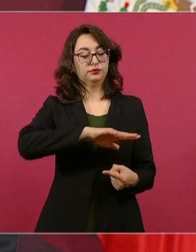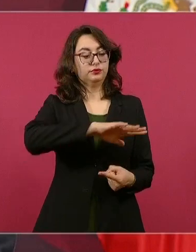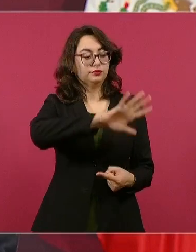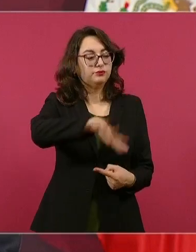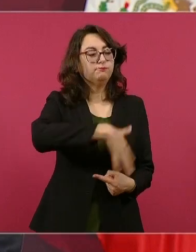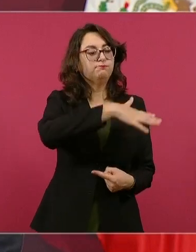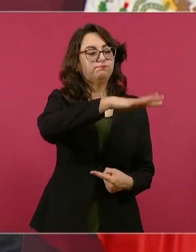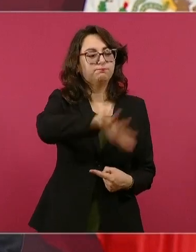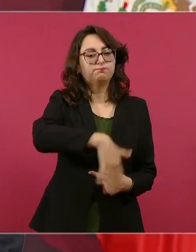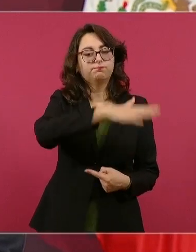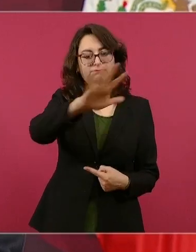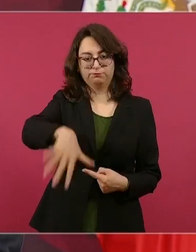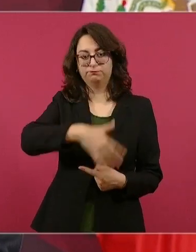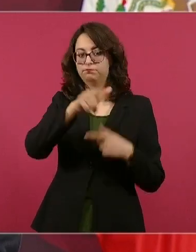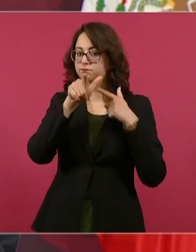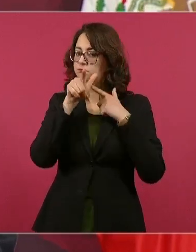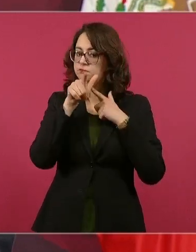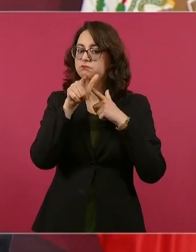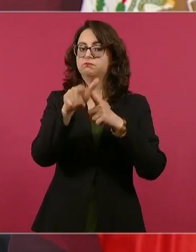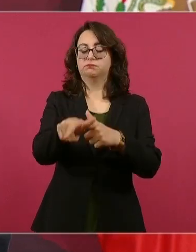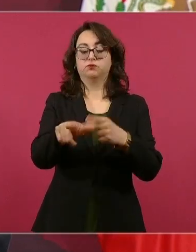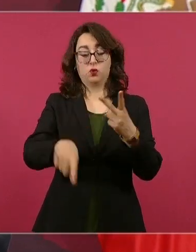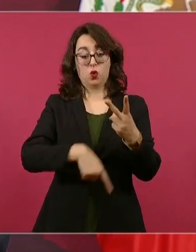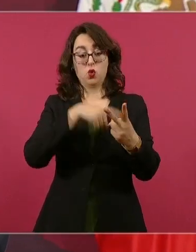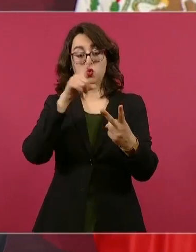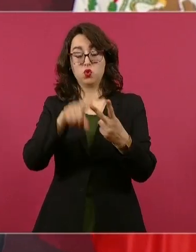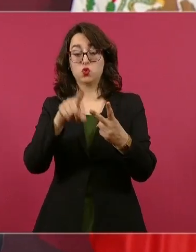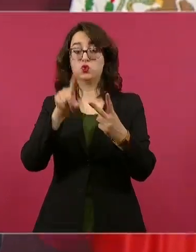manipulación sobre este tema.